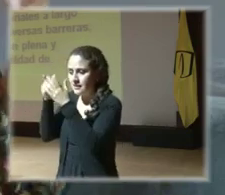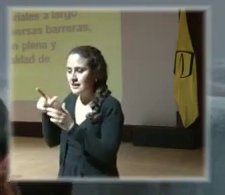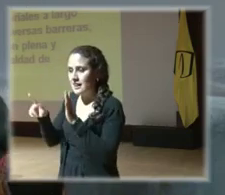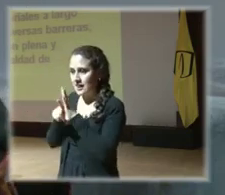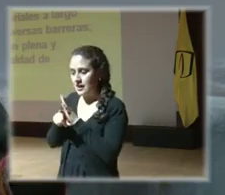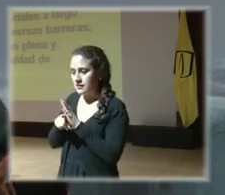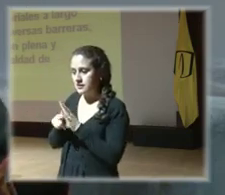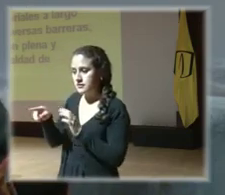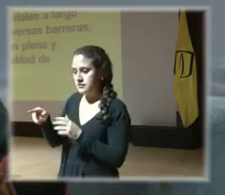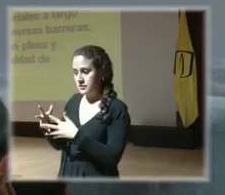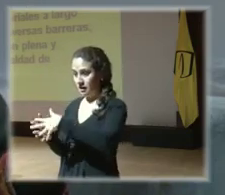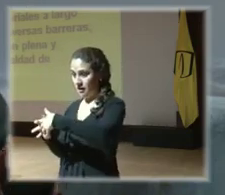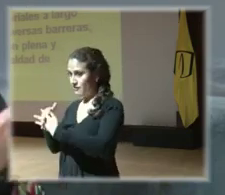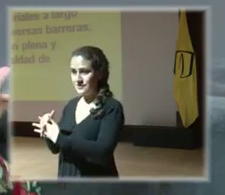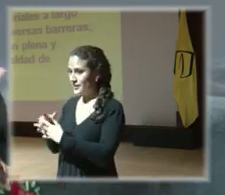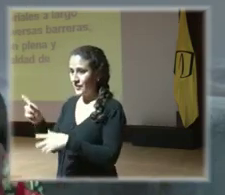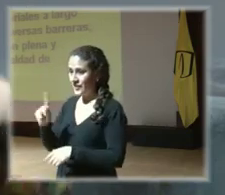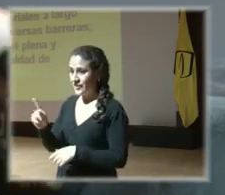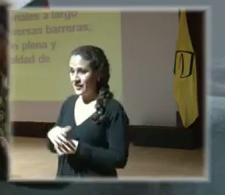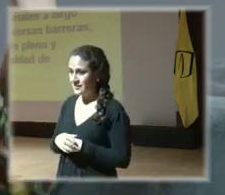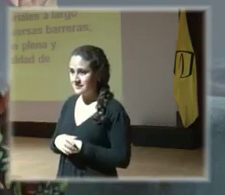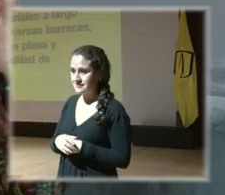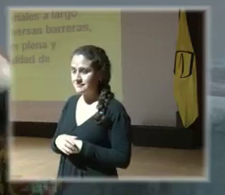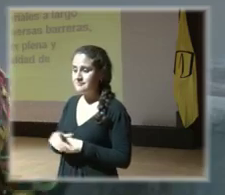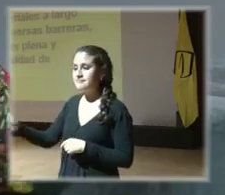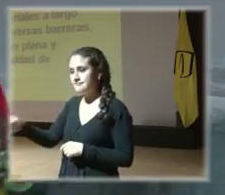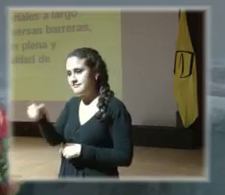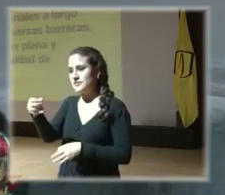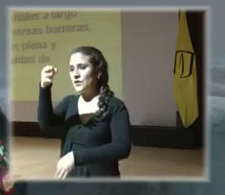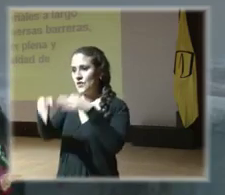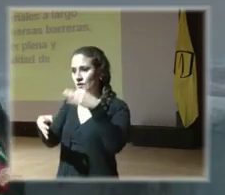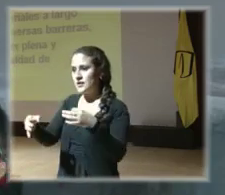no le están haciendo ajustes. Y entonces llega ante un juez,